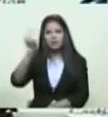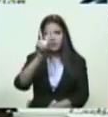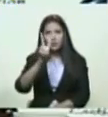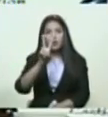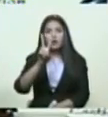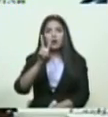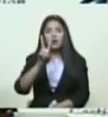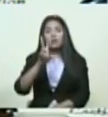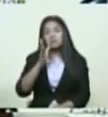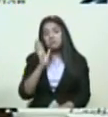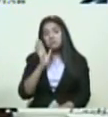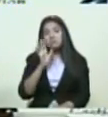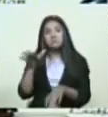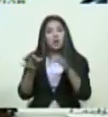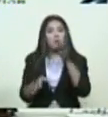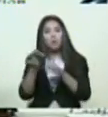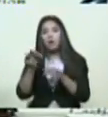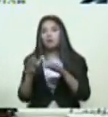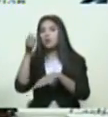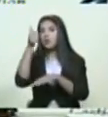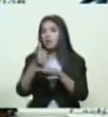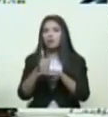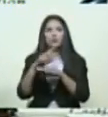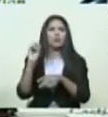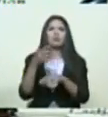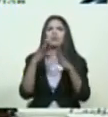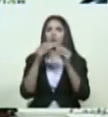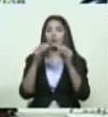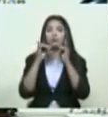del fiscal, del vicefiscal, de los directores generales,